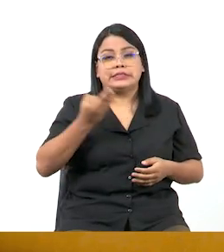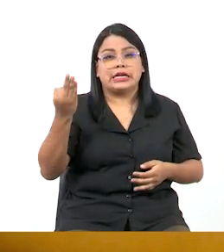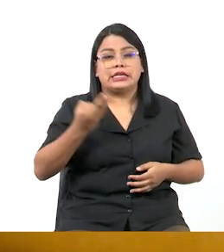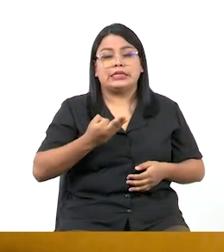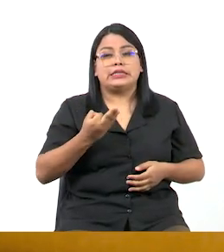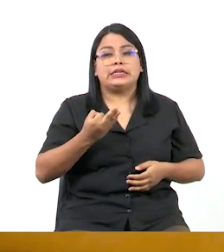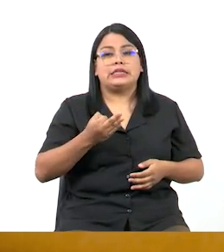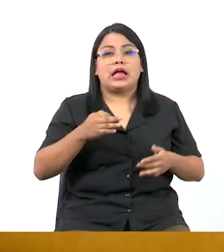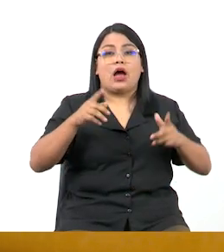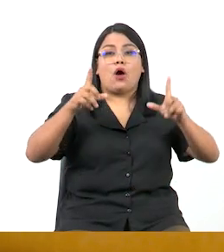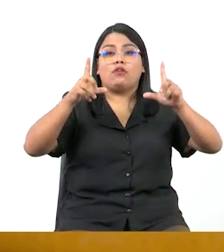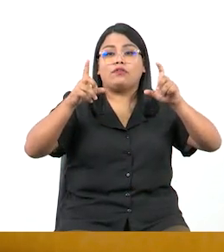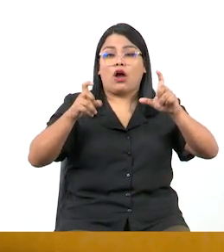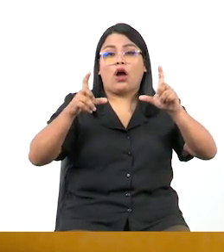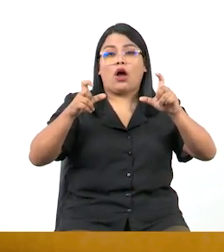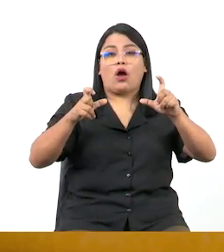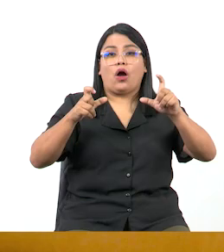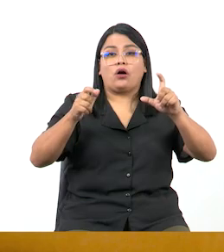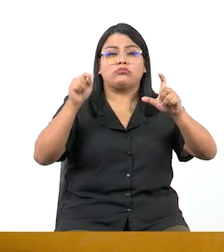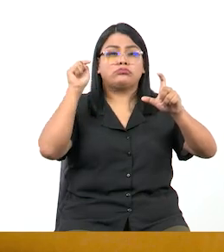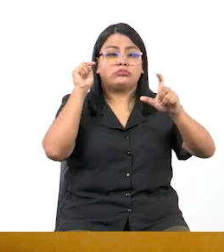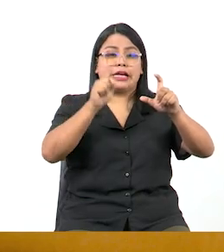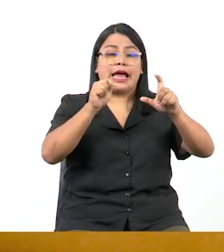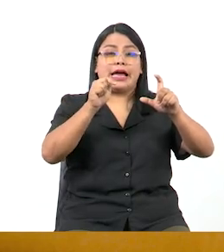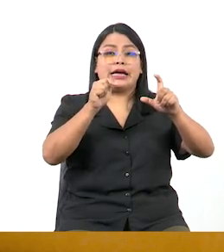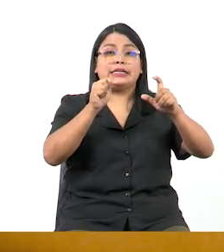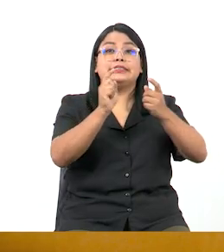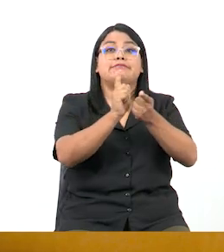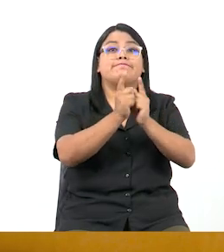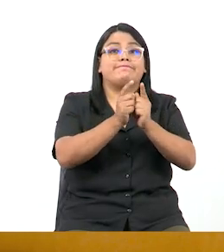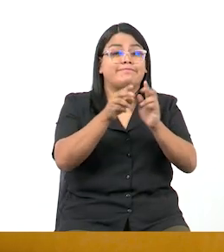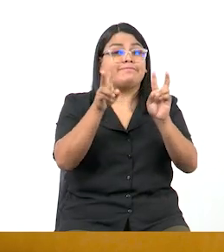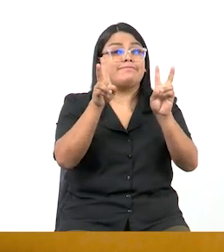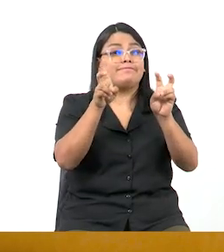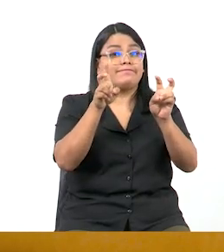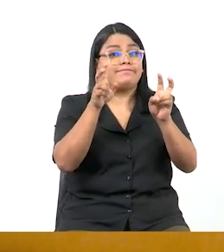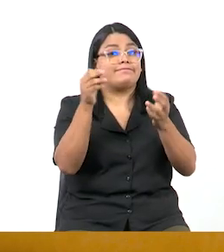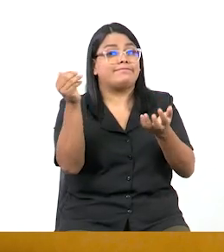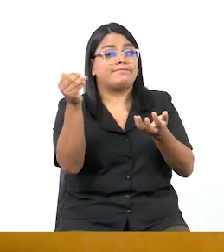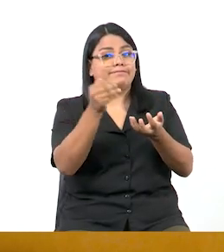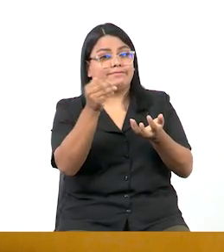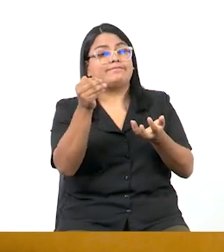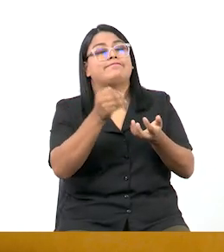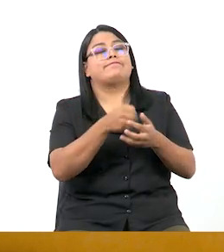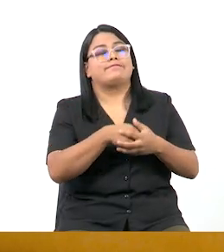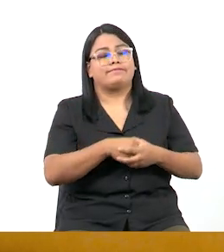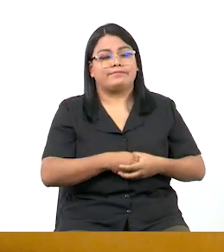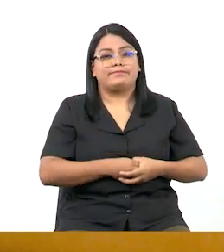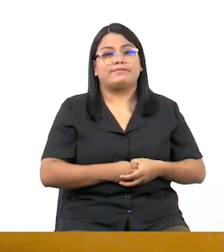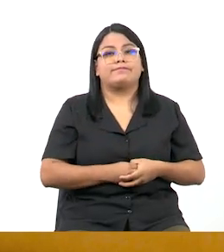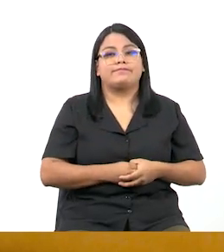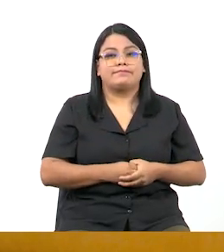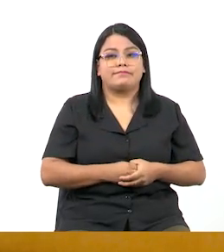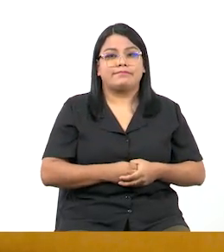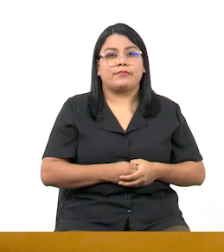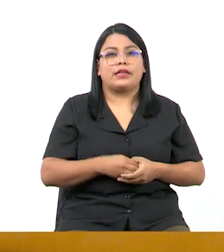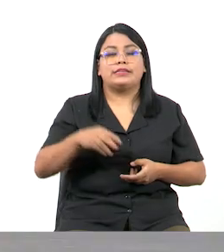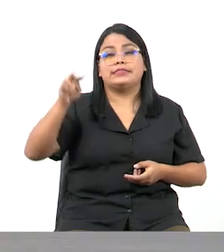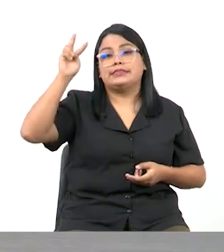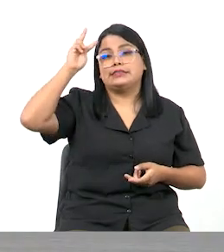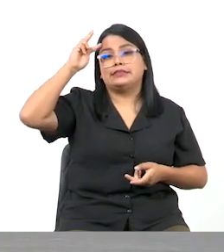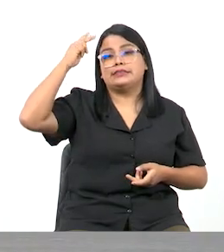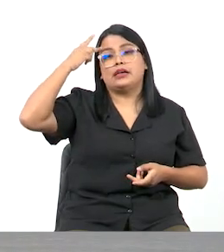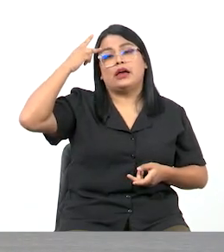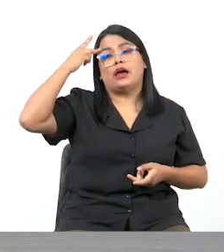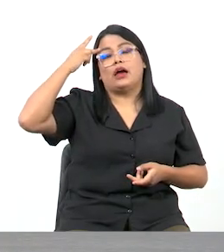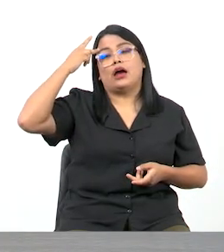Tenemos una imagen, y esta imagen hace alusión al contenido que el estudiantado va a encontrar en la unidad. Esto